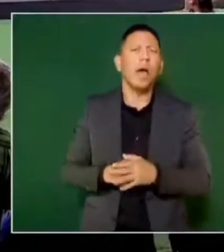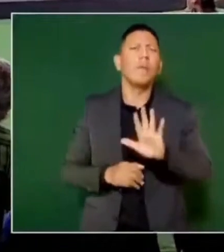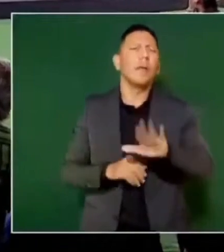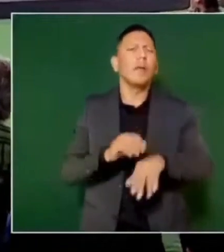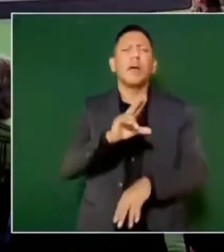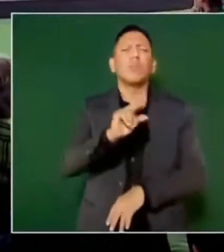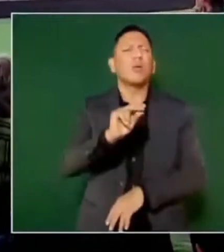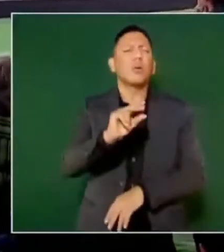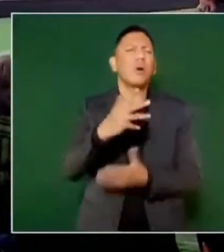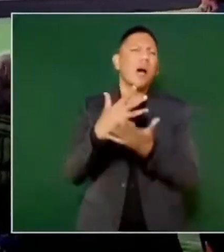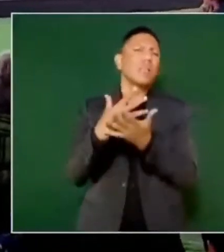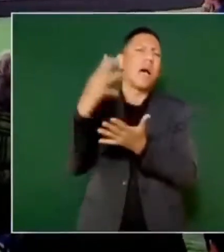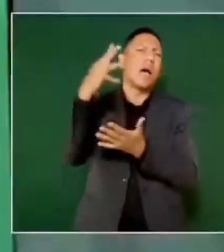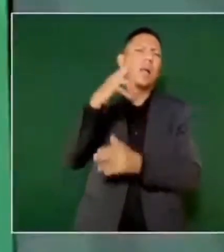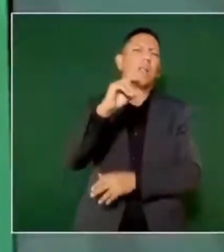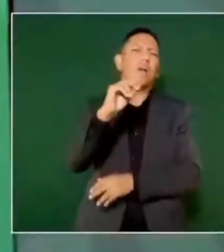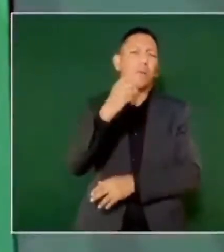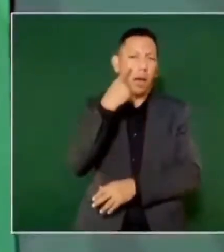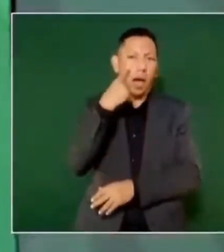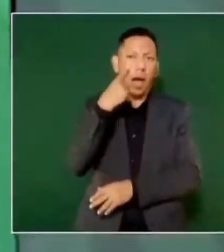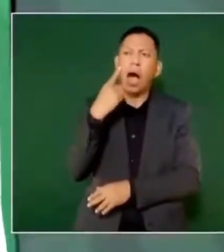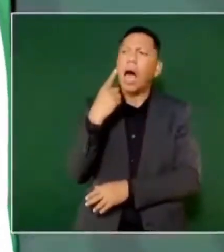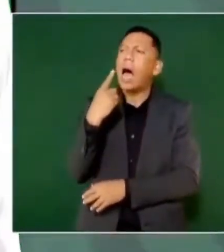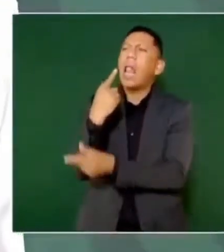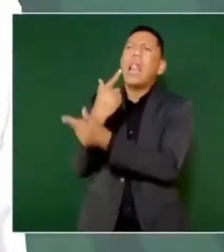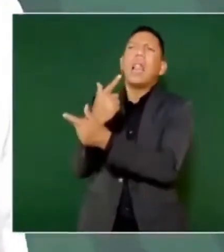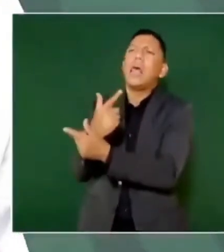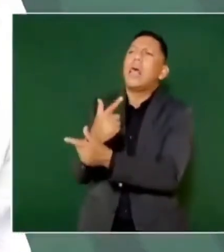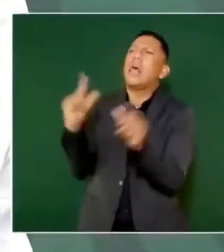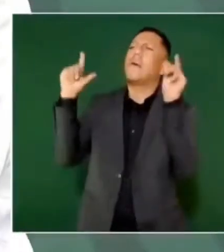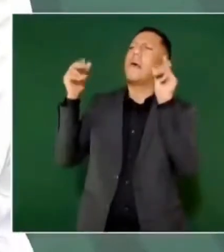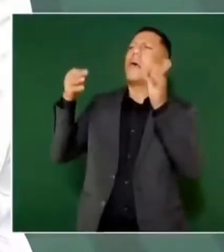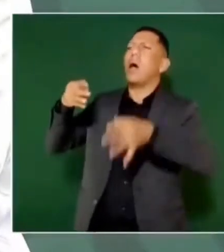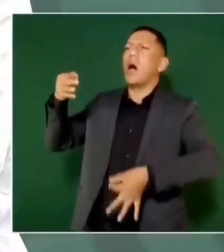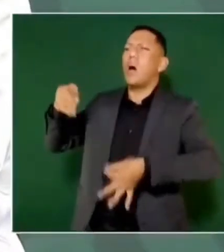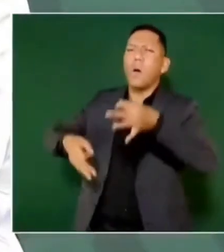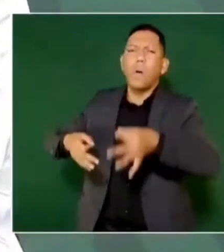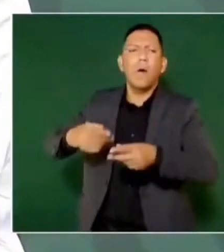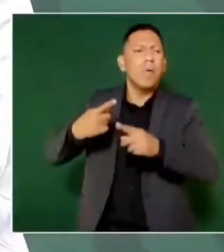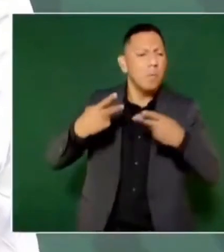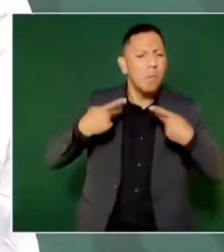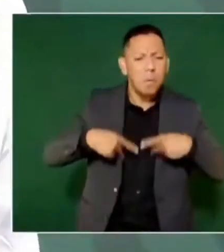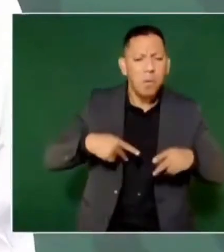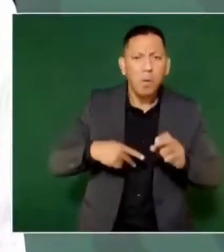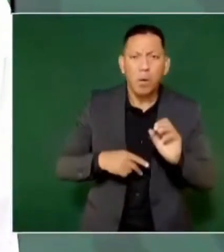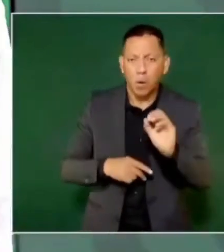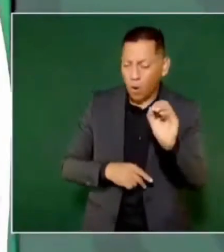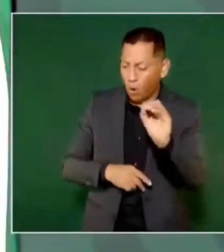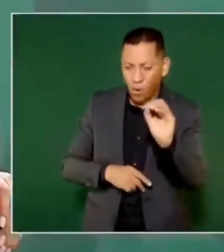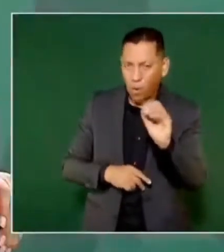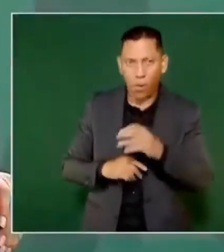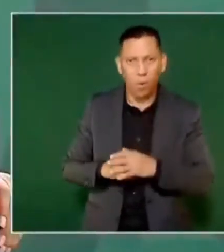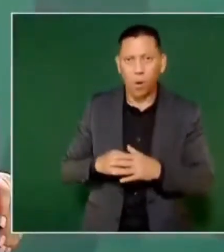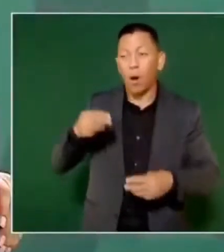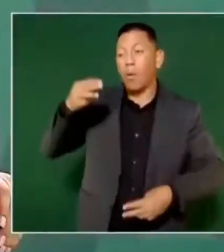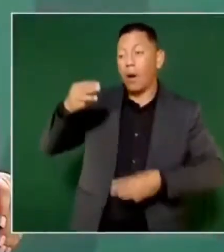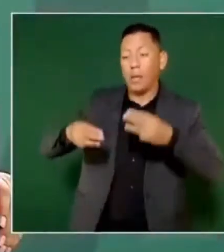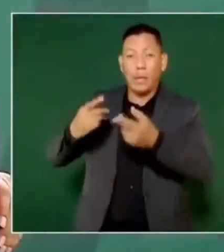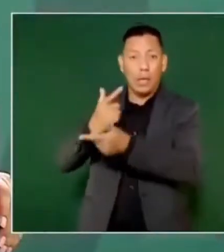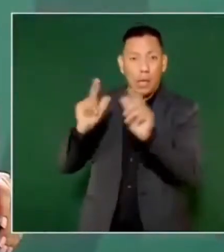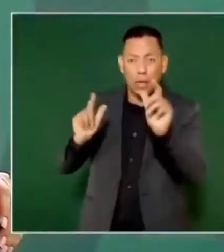No es que cualquiera va a ser juez o magistrado o ministro, porque son